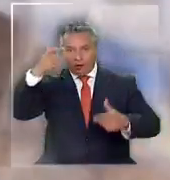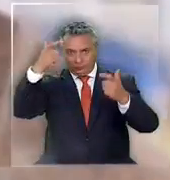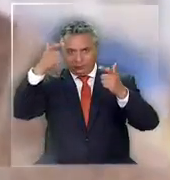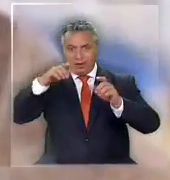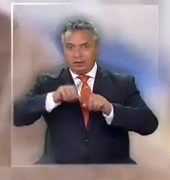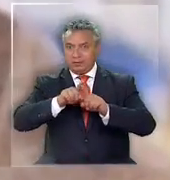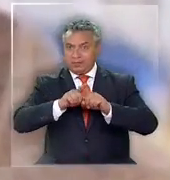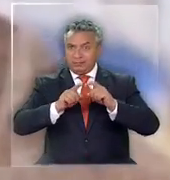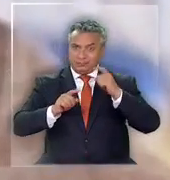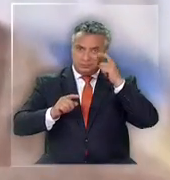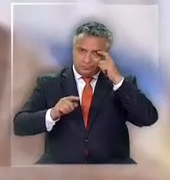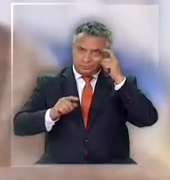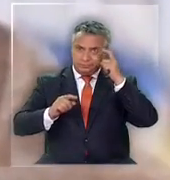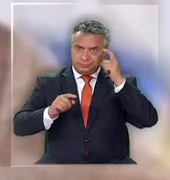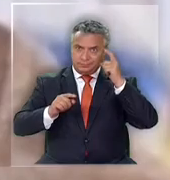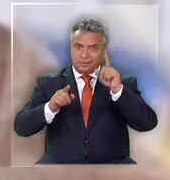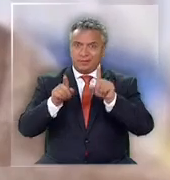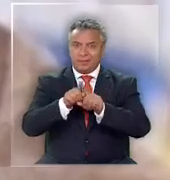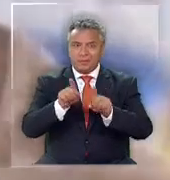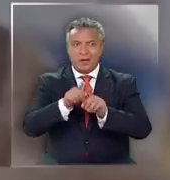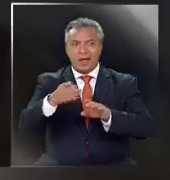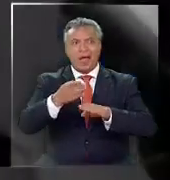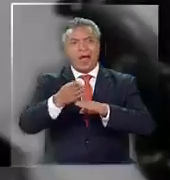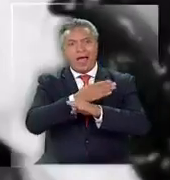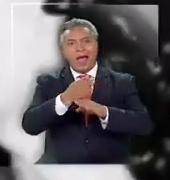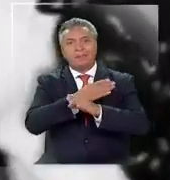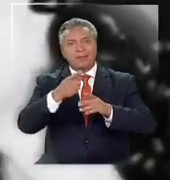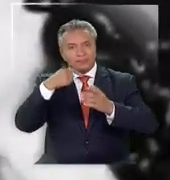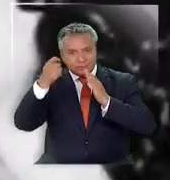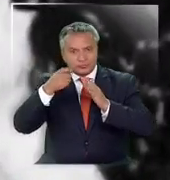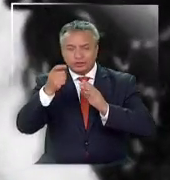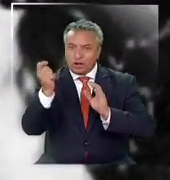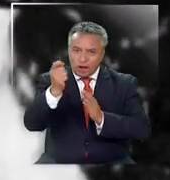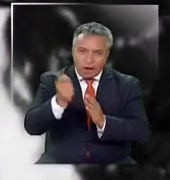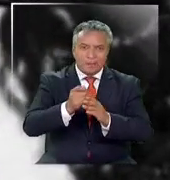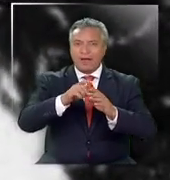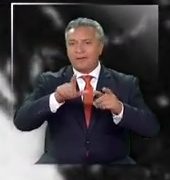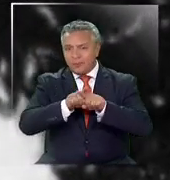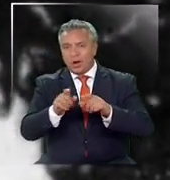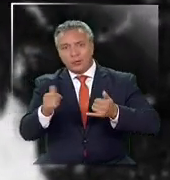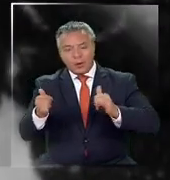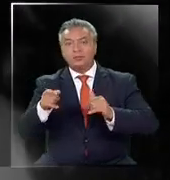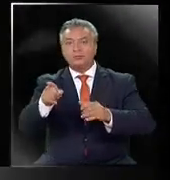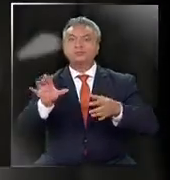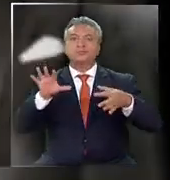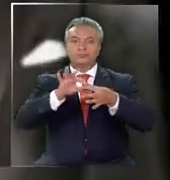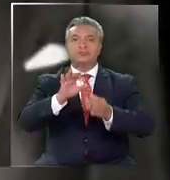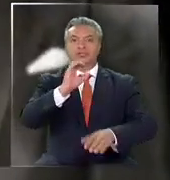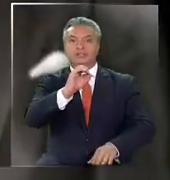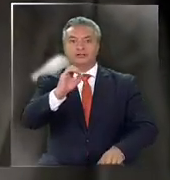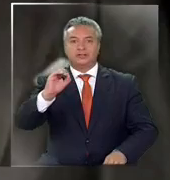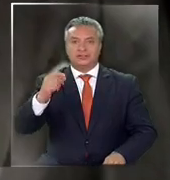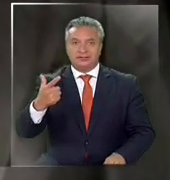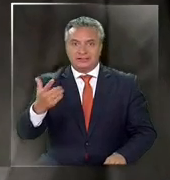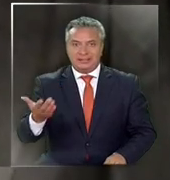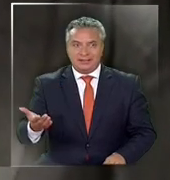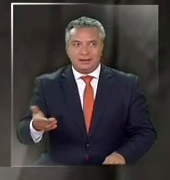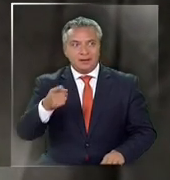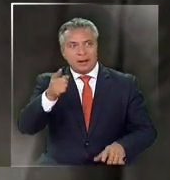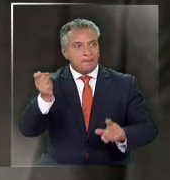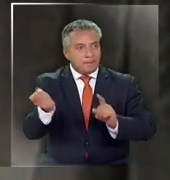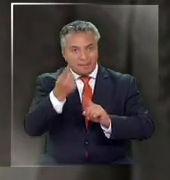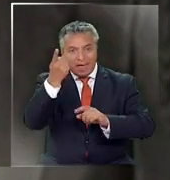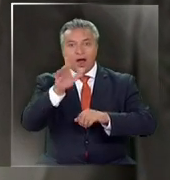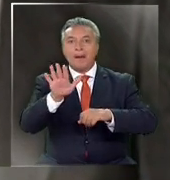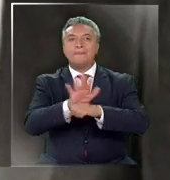y derretía a las mujeres antes de las novelas, películas, cómics y videojuegos asociados a James Bond. Primero tuvo películas